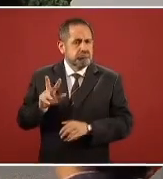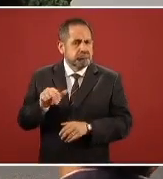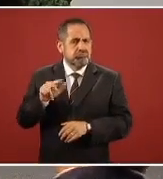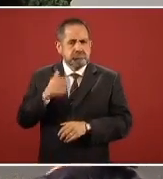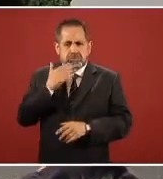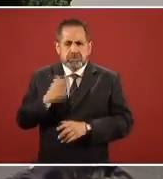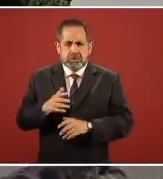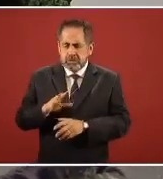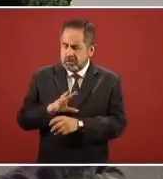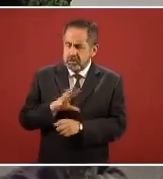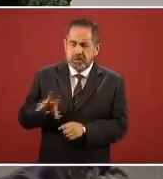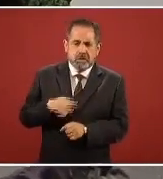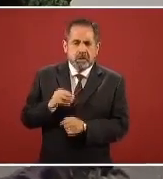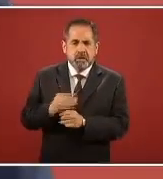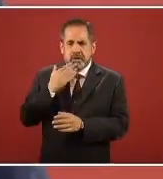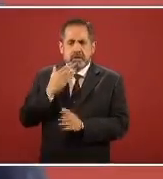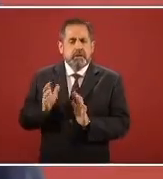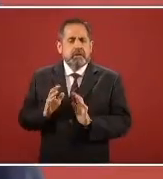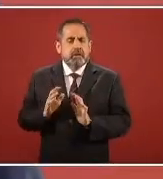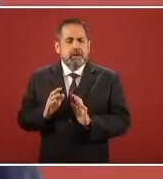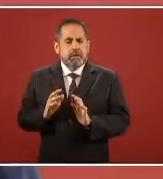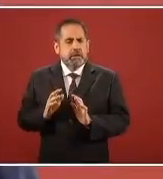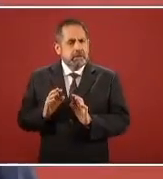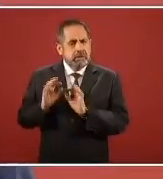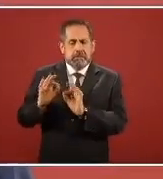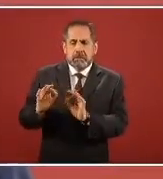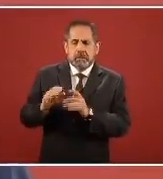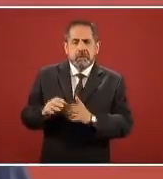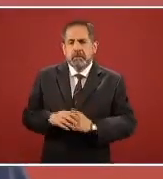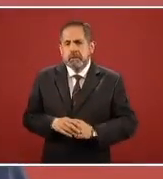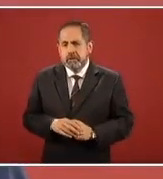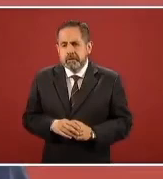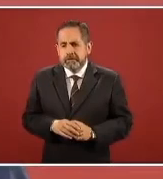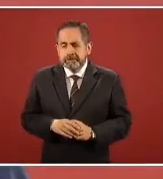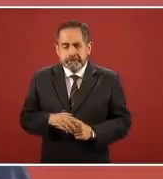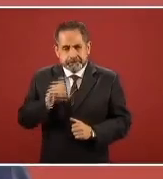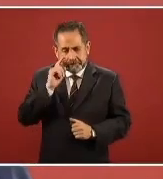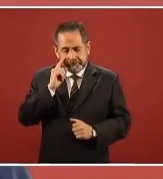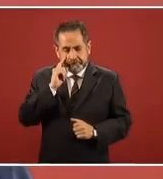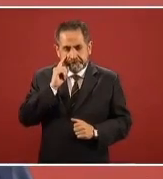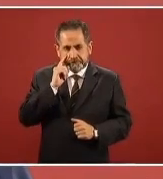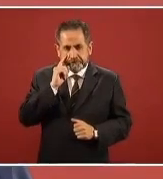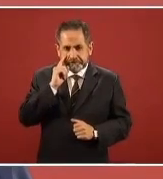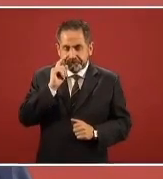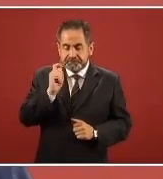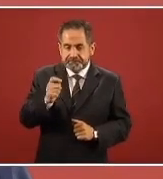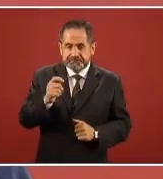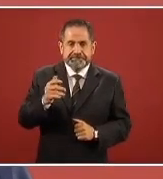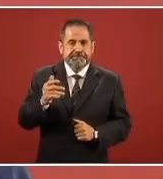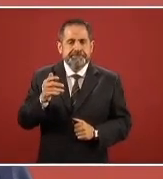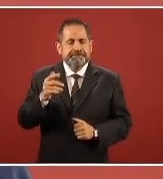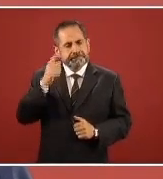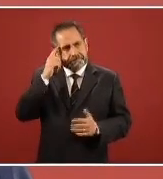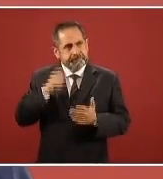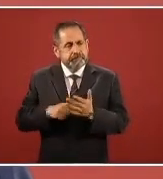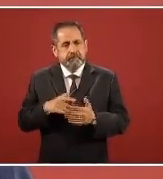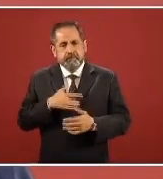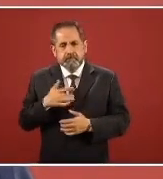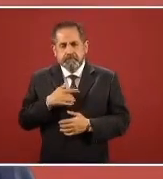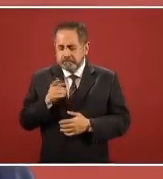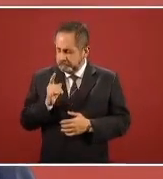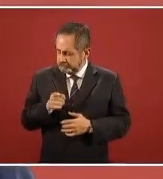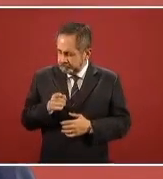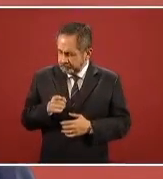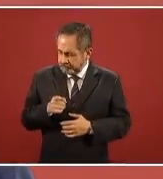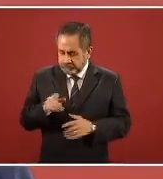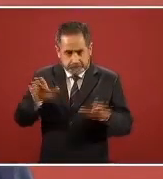para tener un parámetro, el antecedente. Creo que en el caso